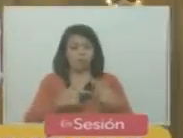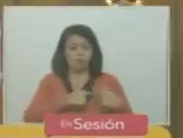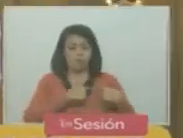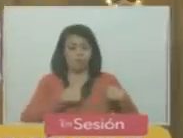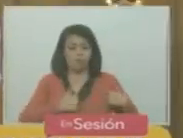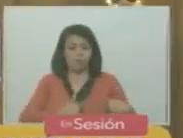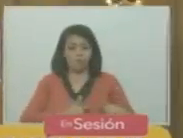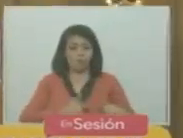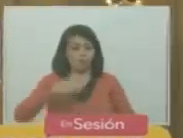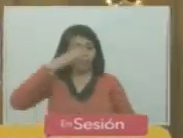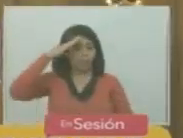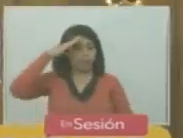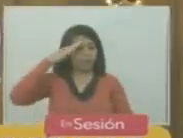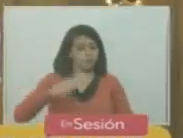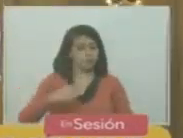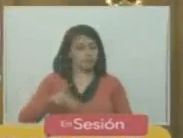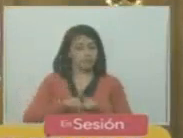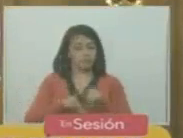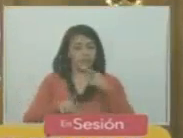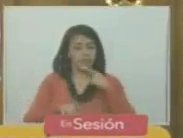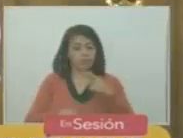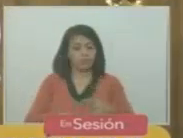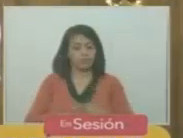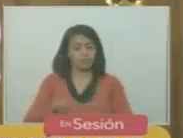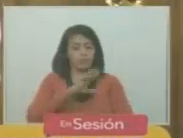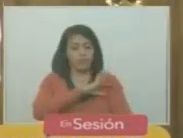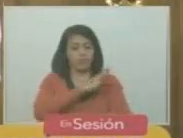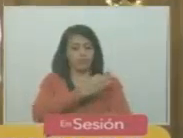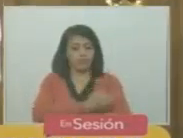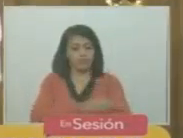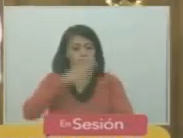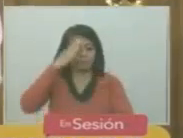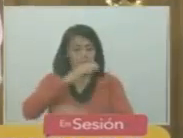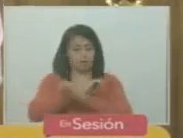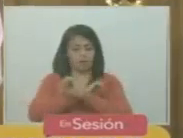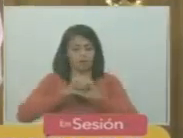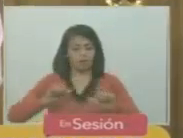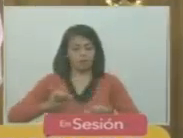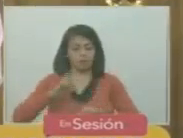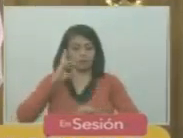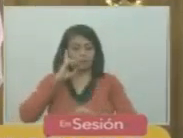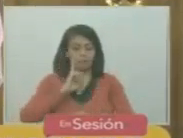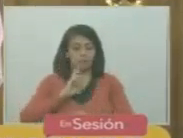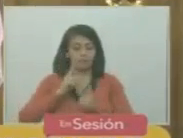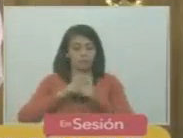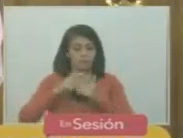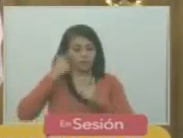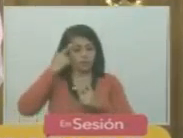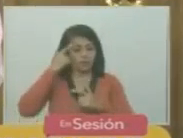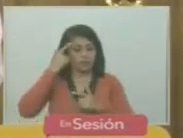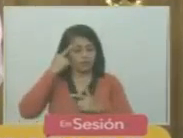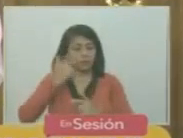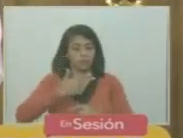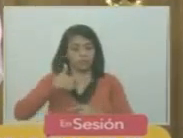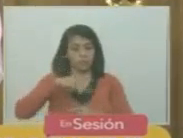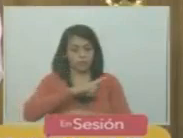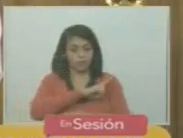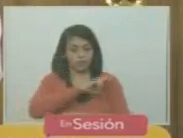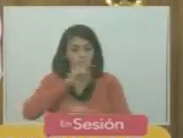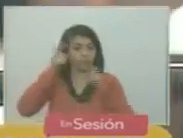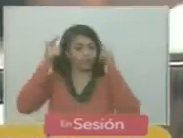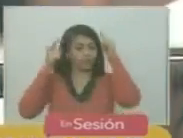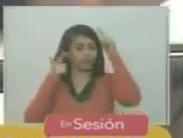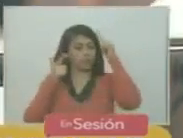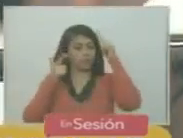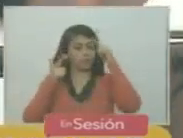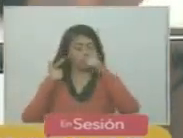de soldada puedo expresar. En la Fuerza Armada Bolivariana tenemos presente que nuestro comandante Chávez es